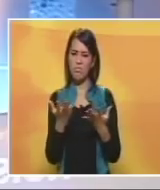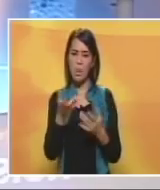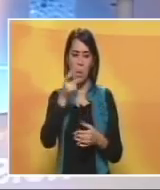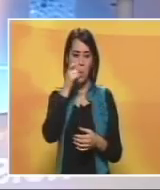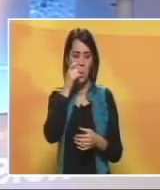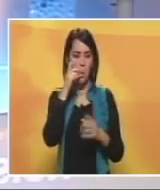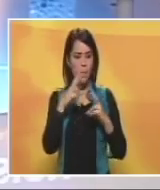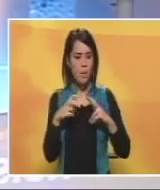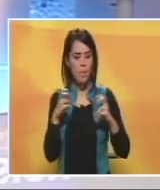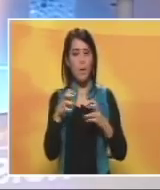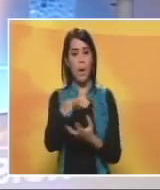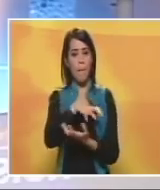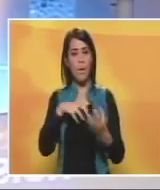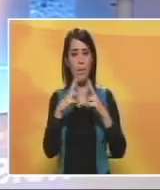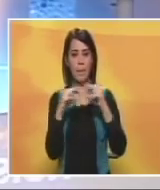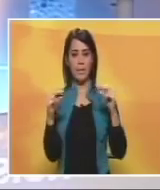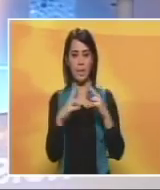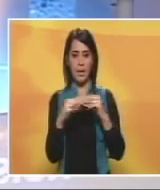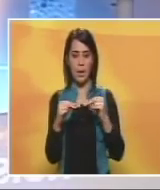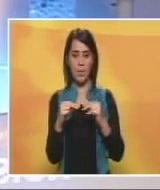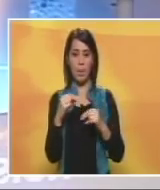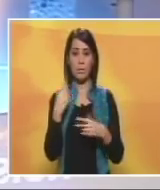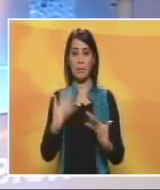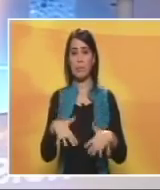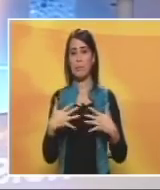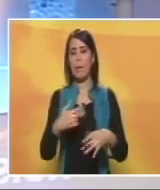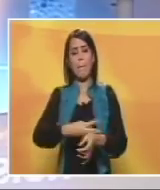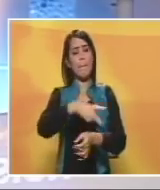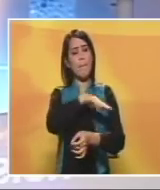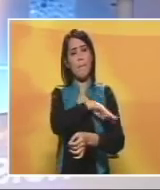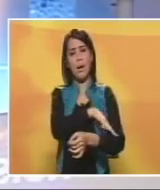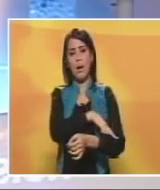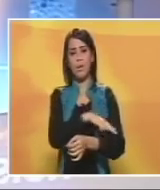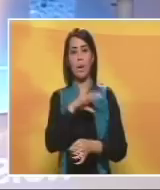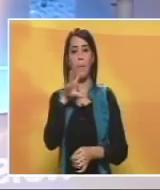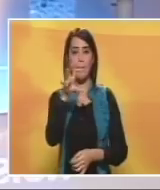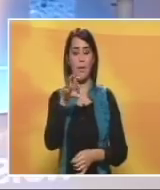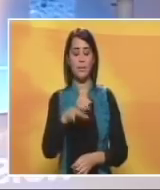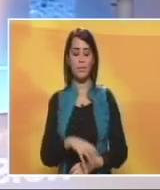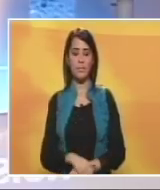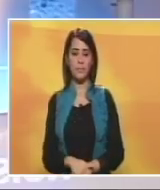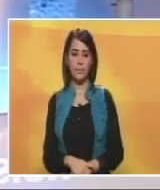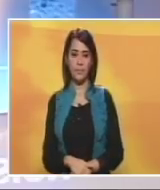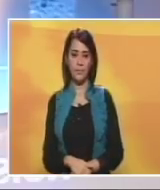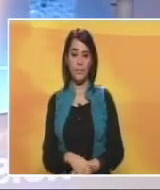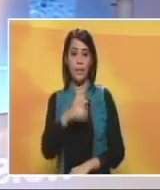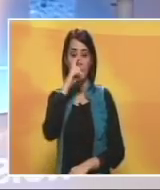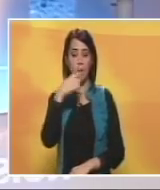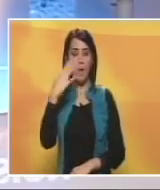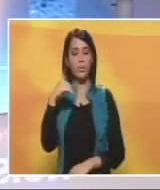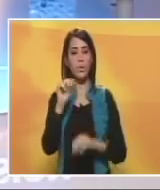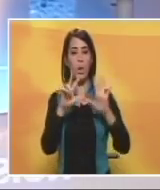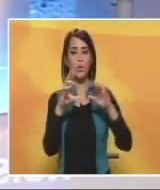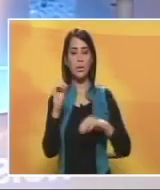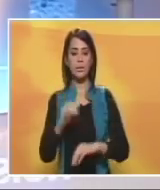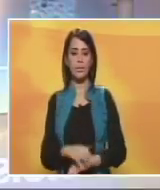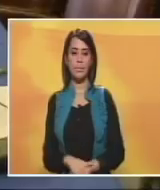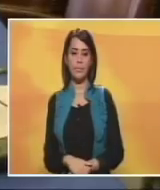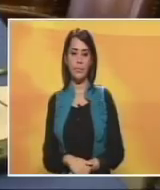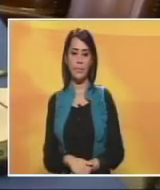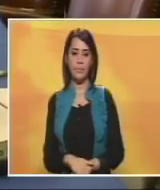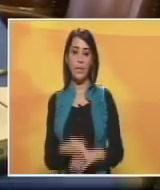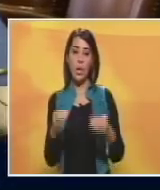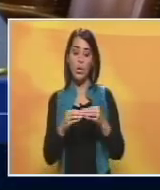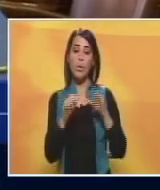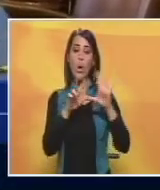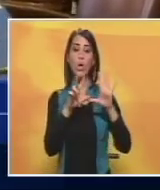seguimiento a la crisis en Nicaragua, considerada la más sangrienta en el país centroamericano desde los años 80. La resolución, impulsada por 8